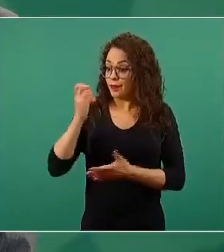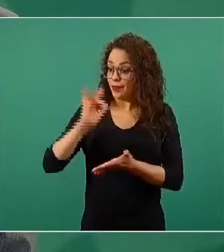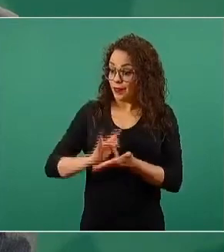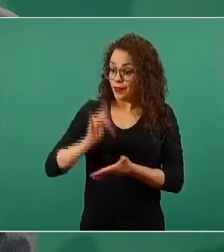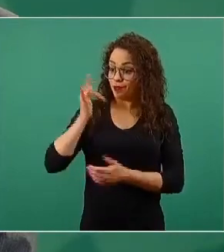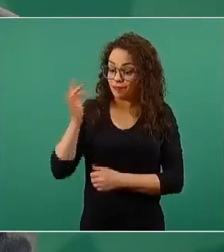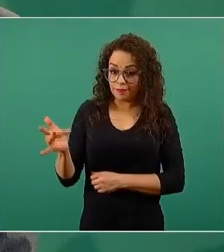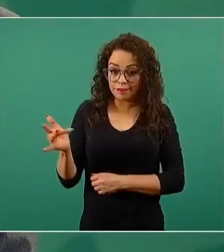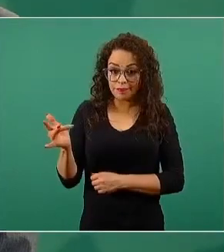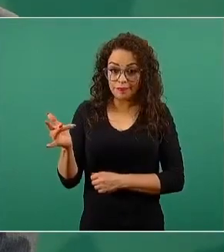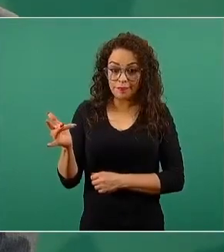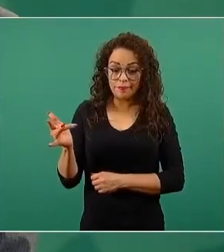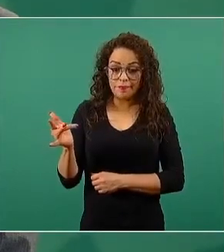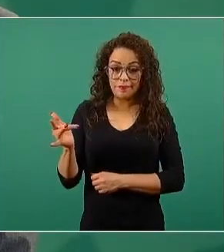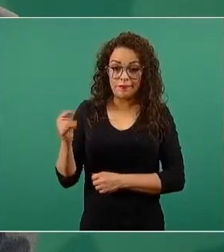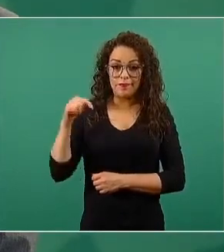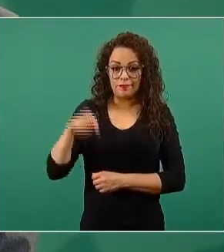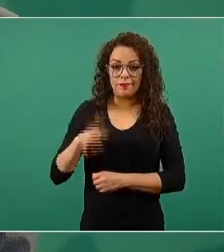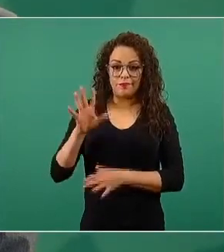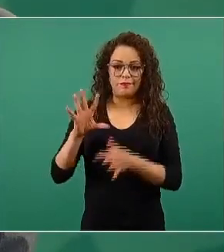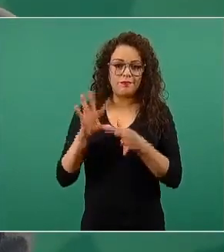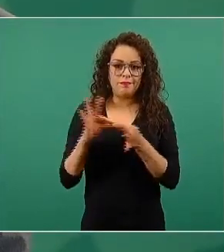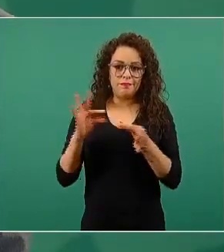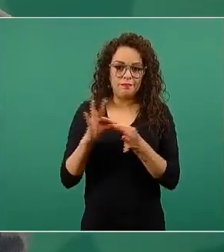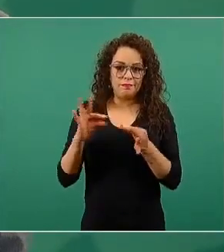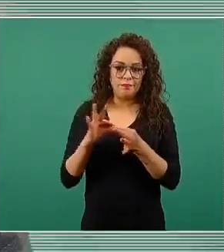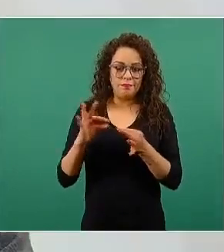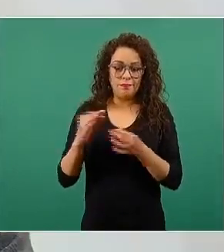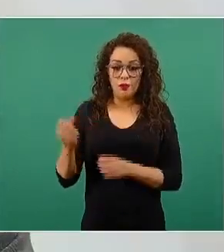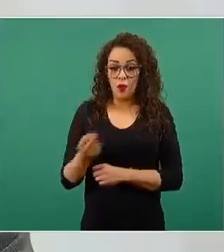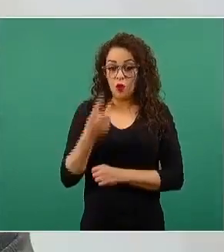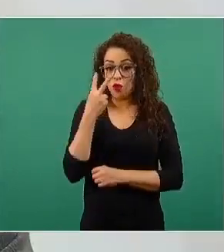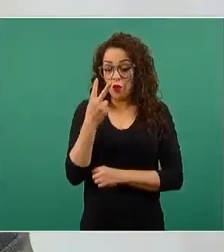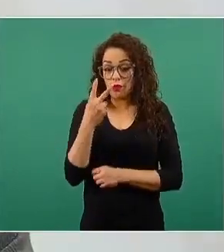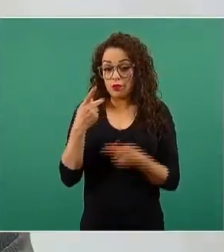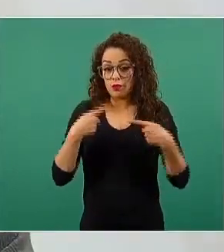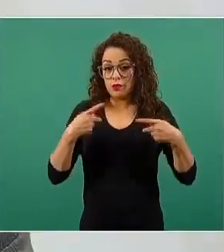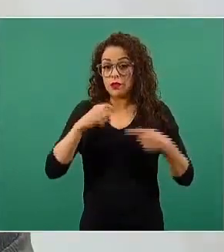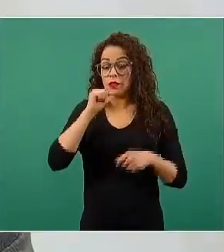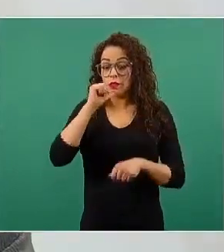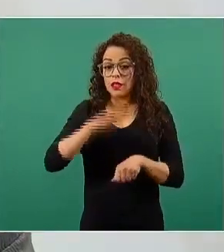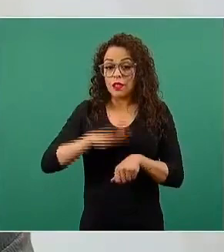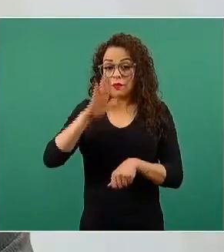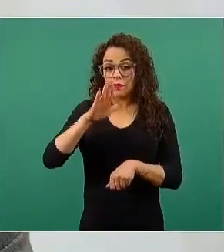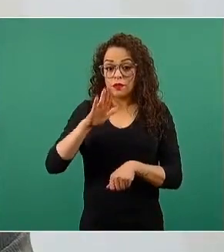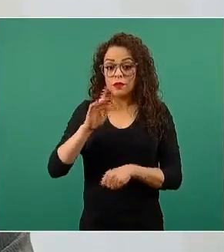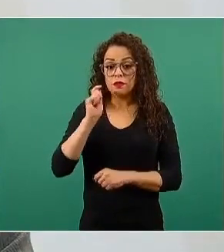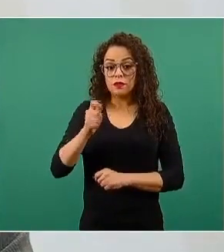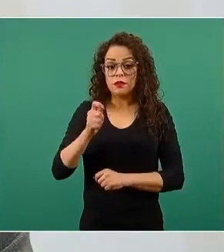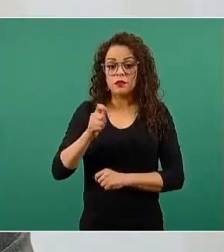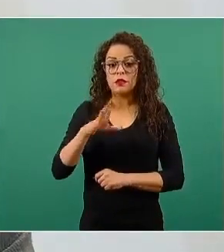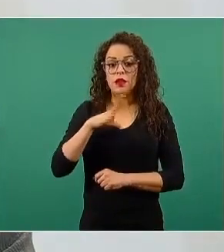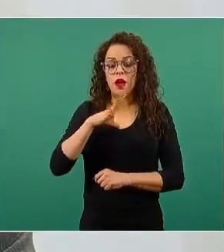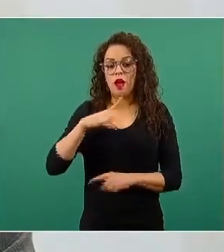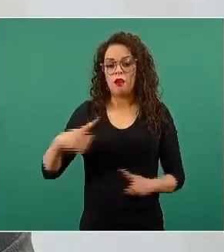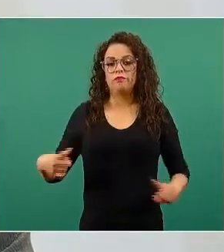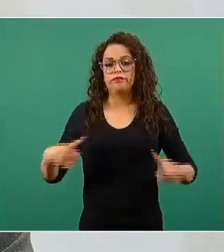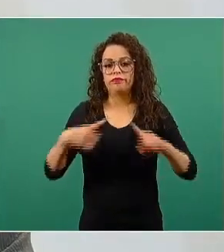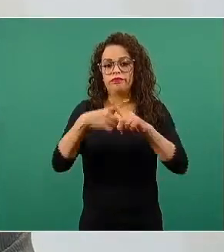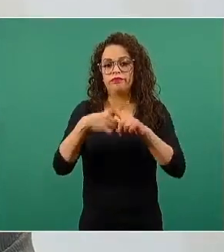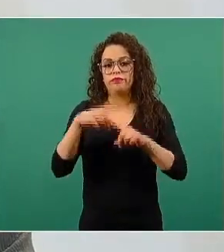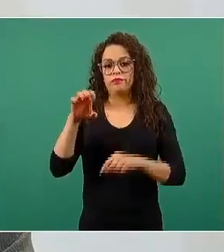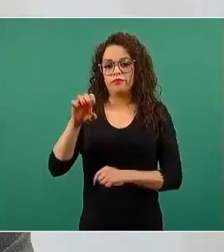se menciona aquí de manera sistemática, solamente 2 personas han tenido un evento adverso